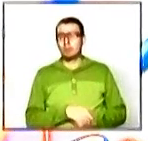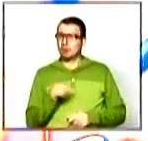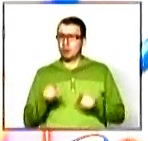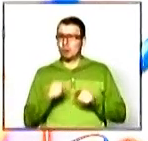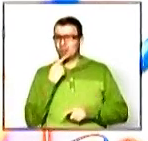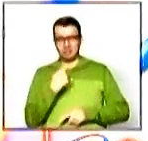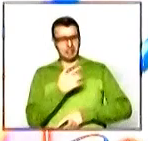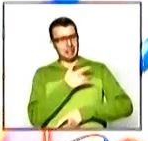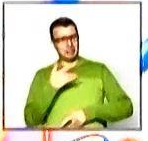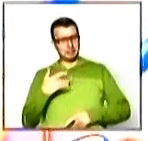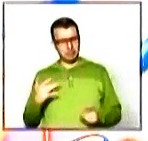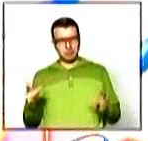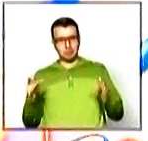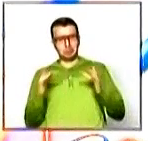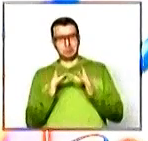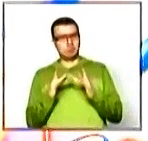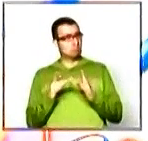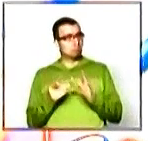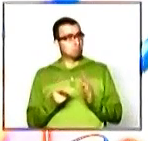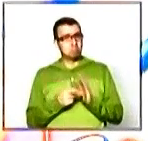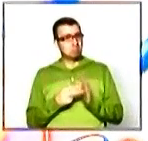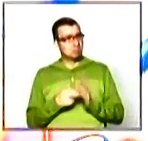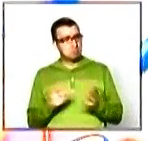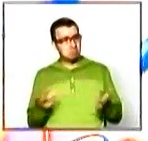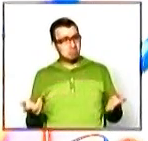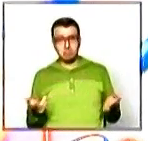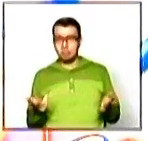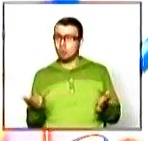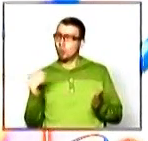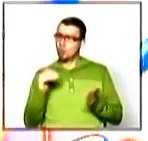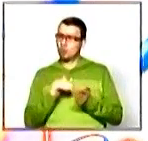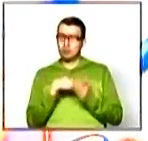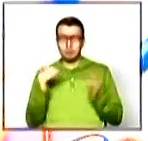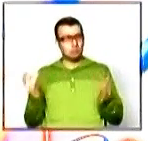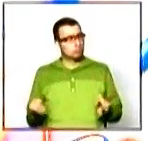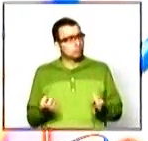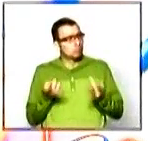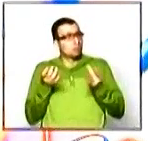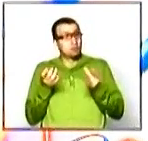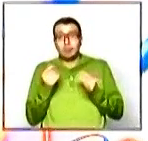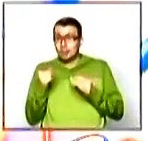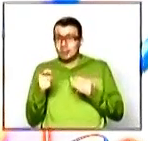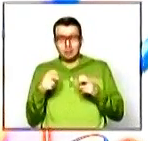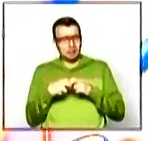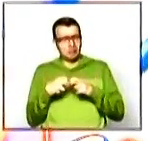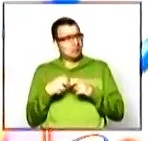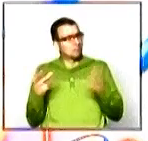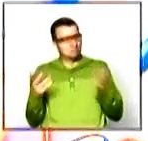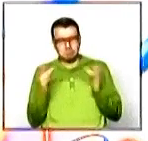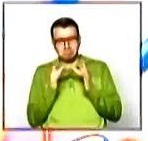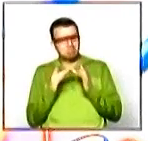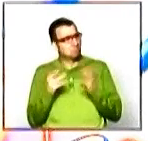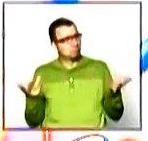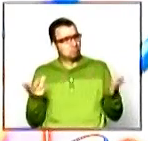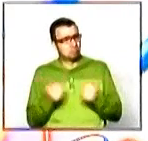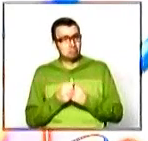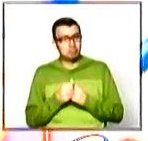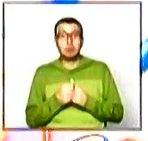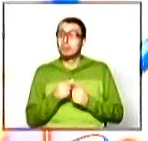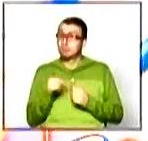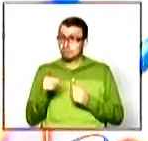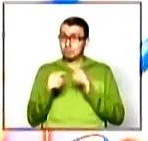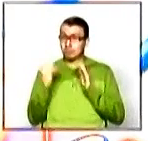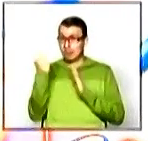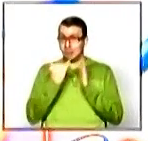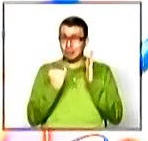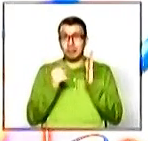uno le reconectan los chakras, la energía. Ustedes veían ahí unas imágenes bien interesantes que